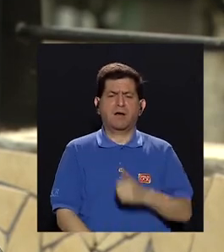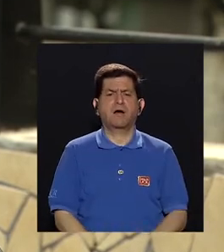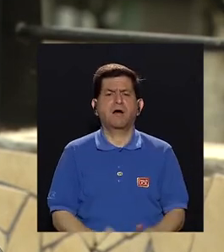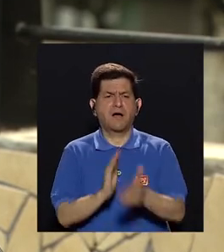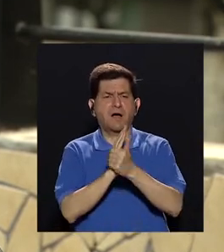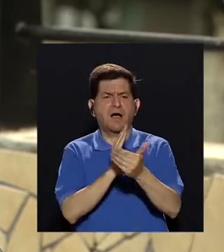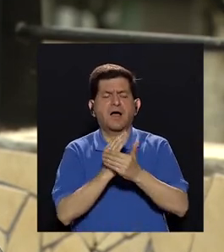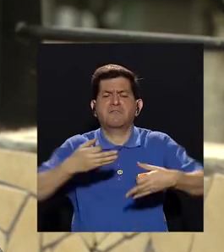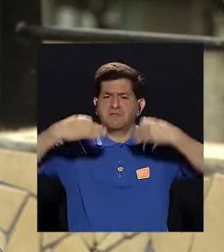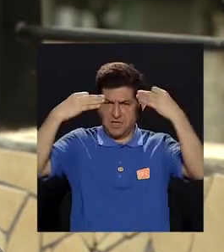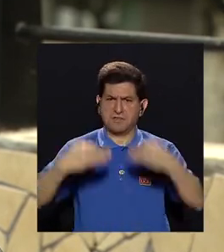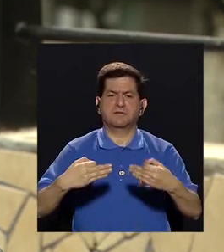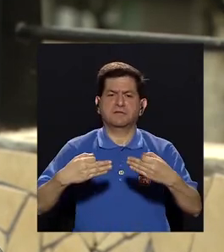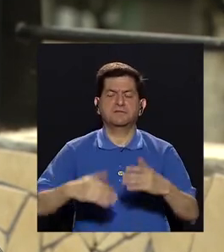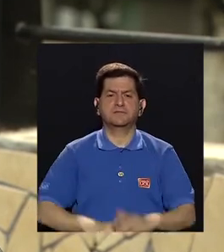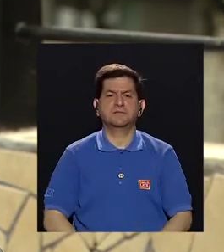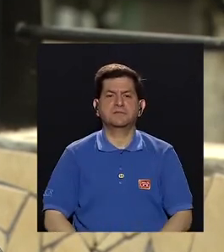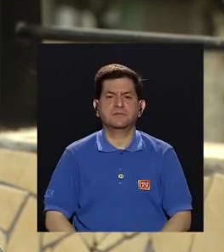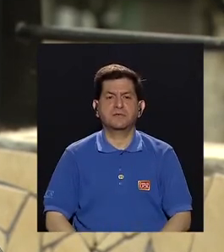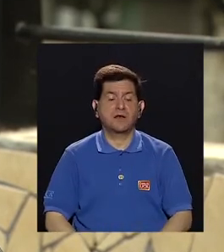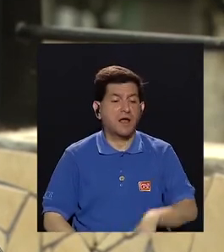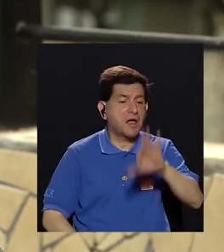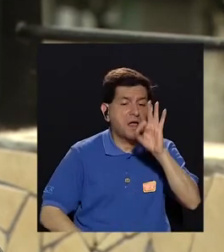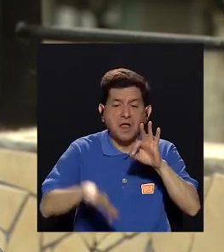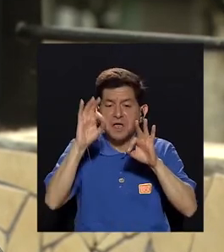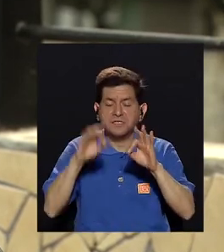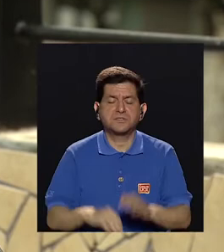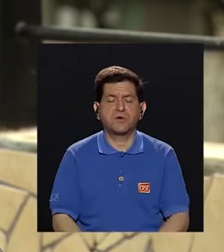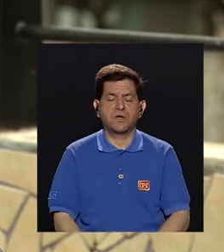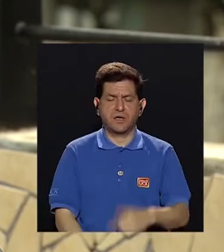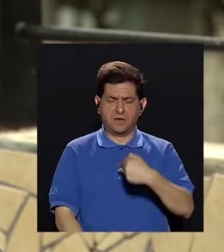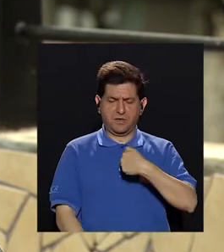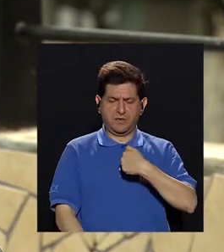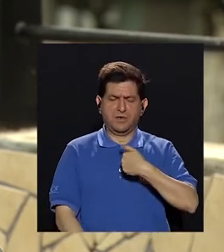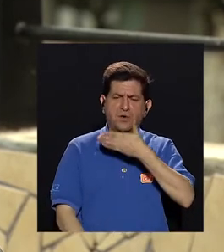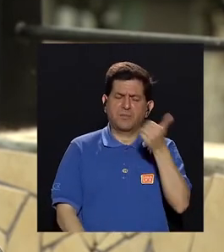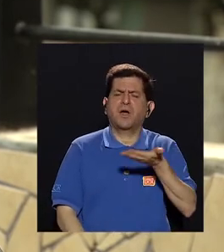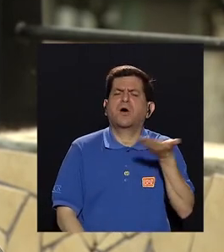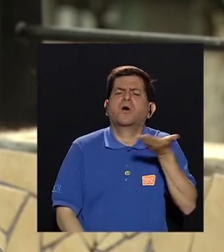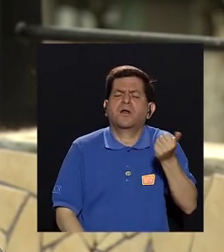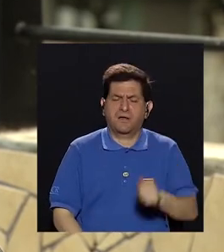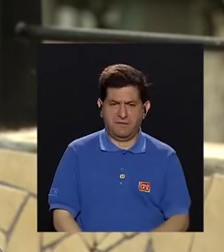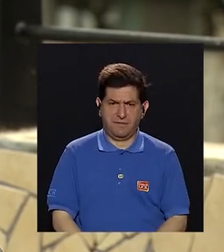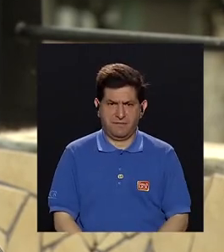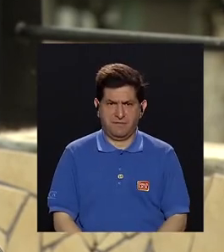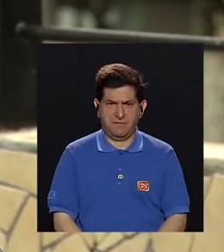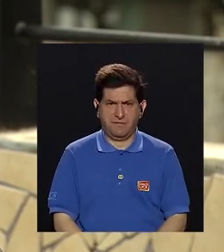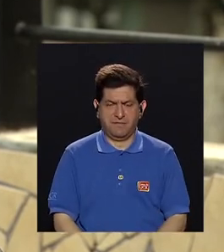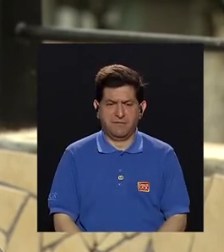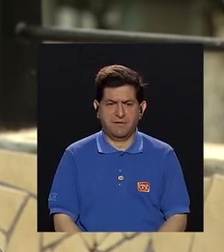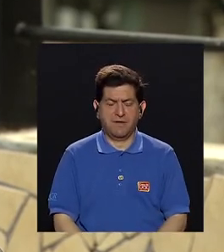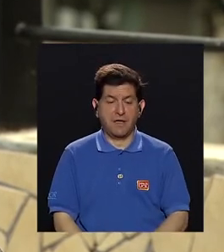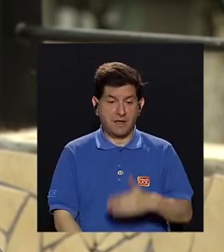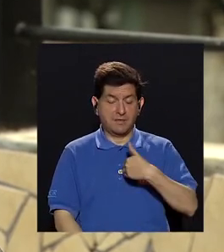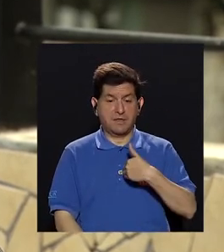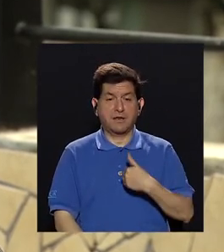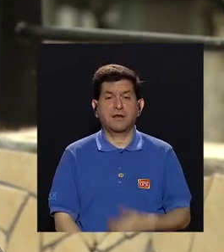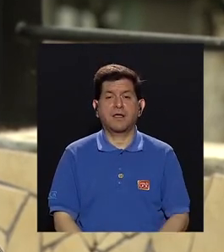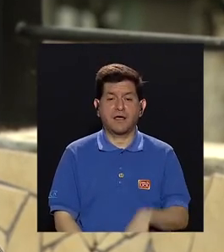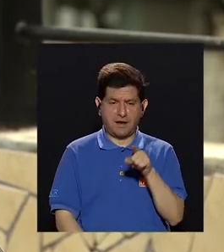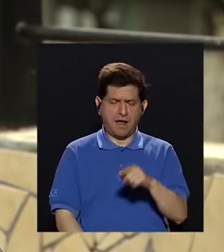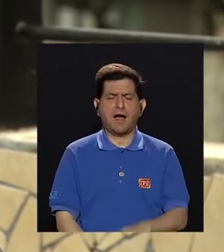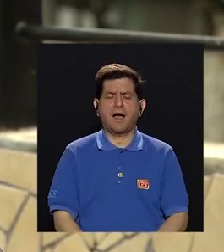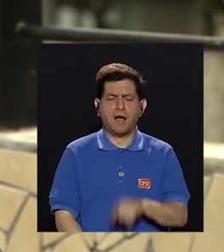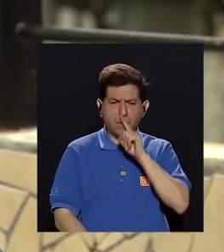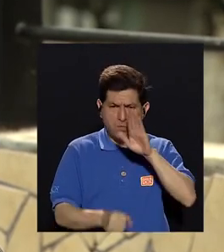mí, de tener la disciplina y el compromiso de asistir a mis controles, de